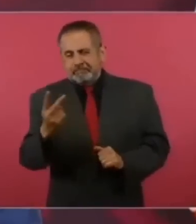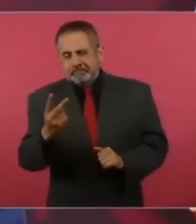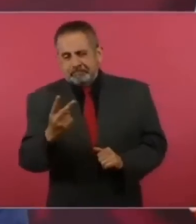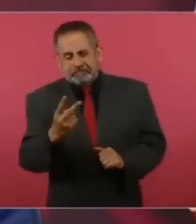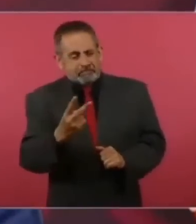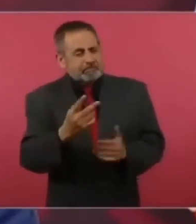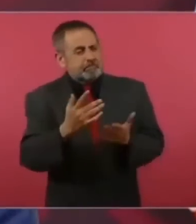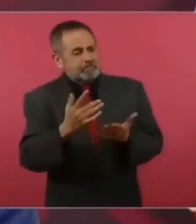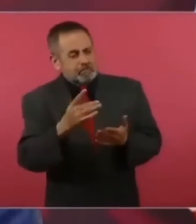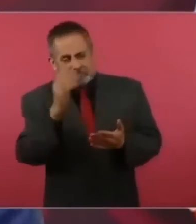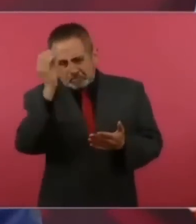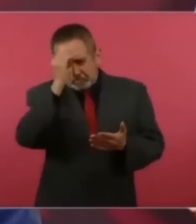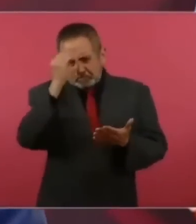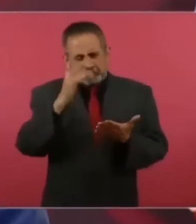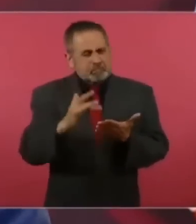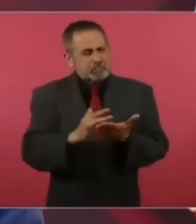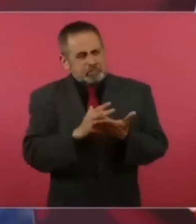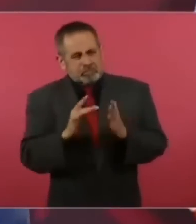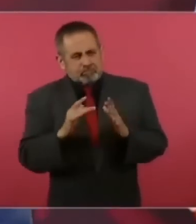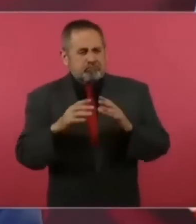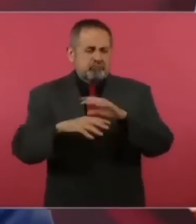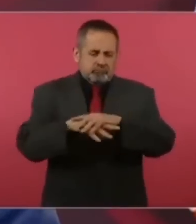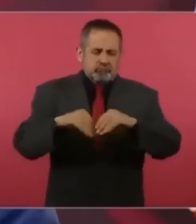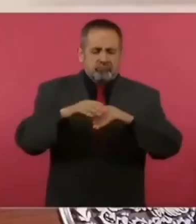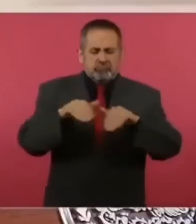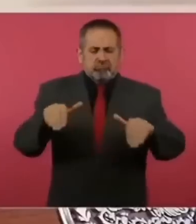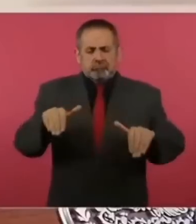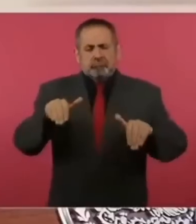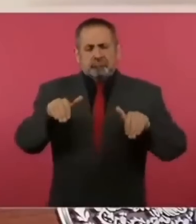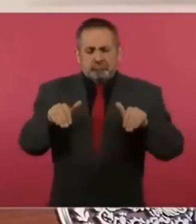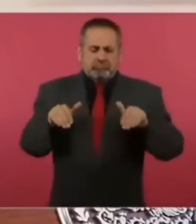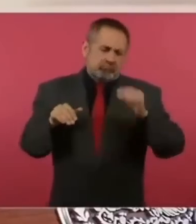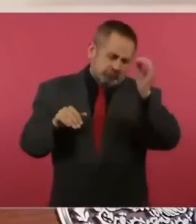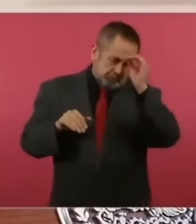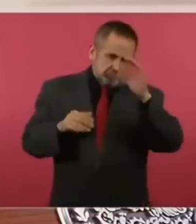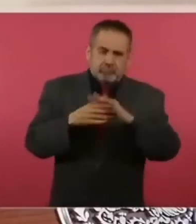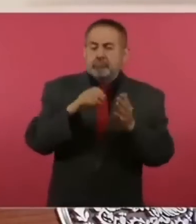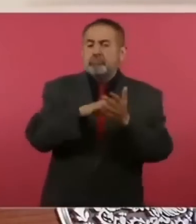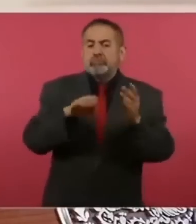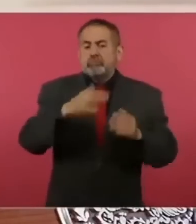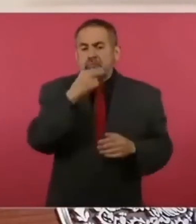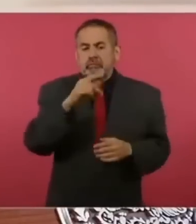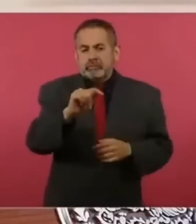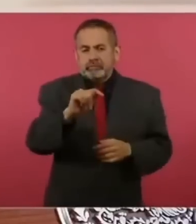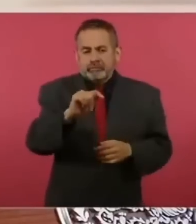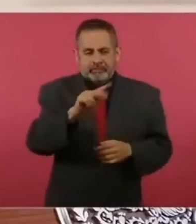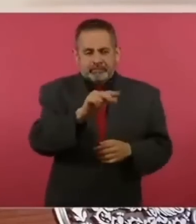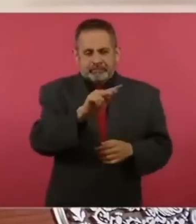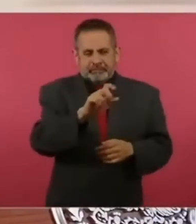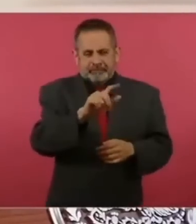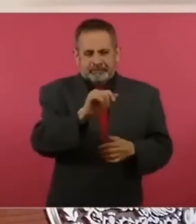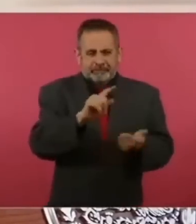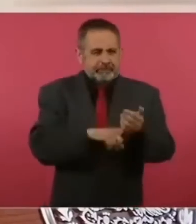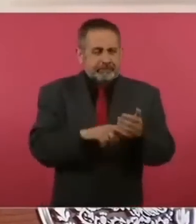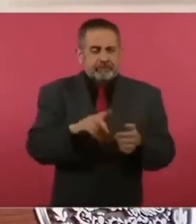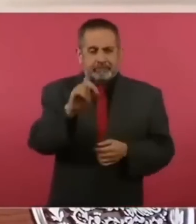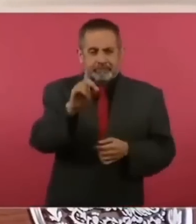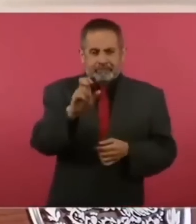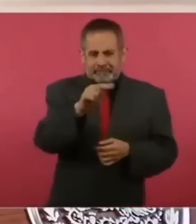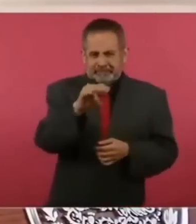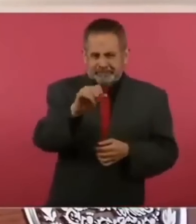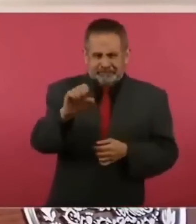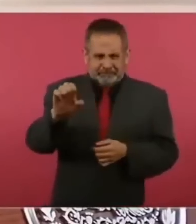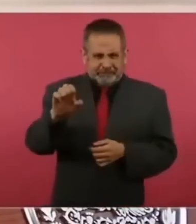opinan con objetividad. Por ejemplo, en Televisa tienen a Denise,